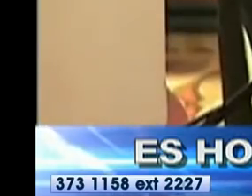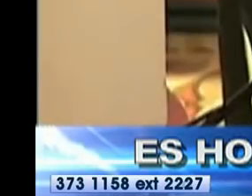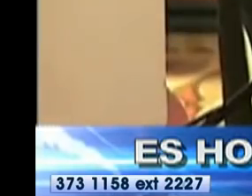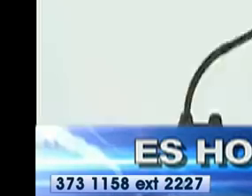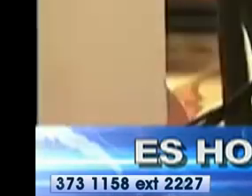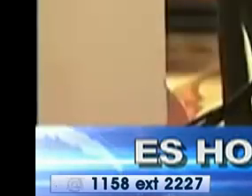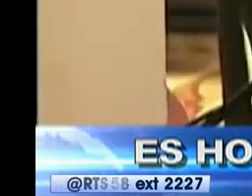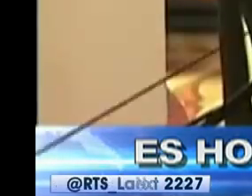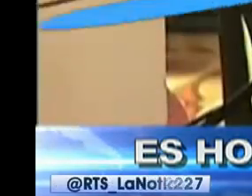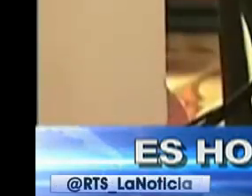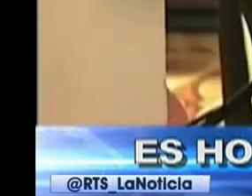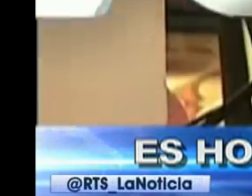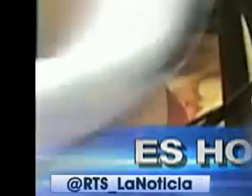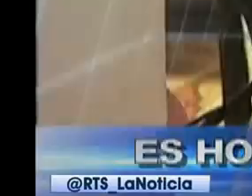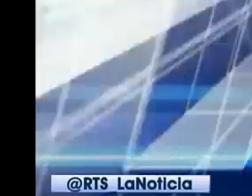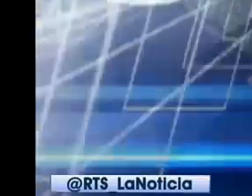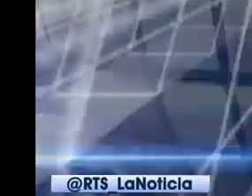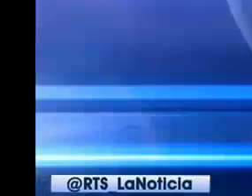Estelar.